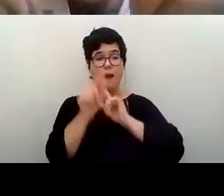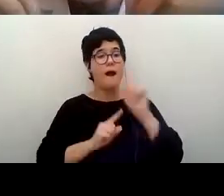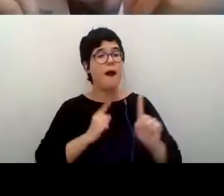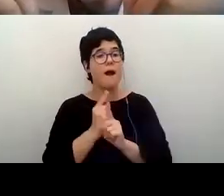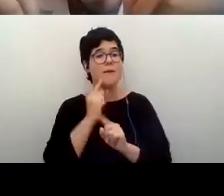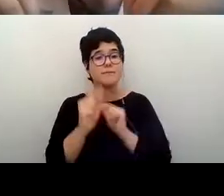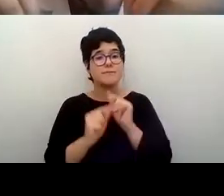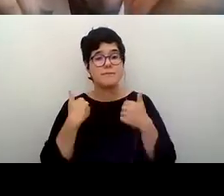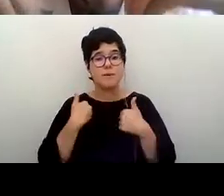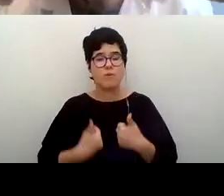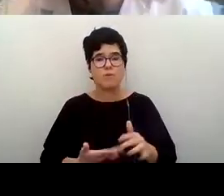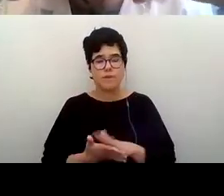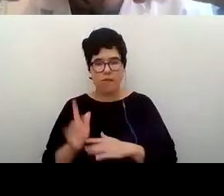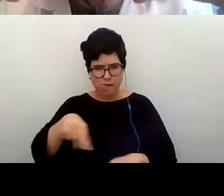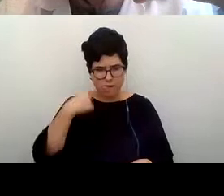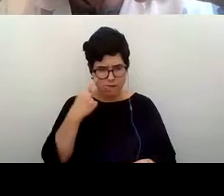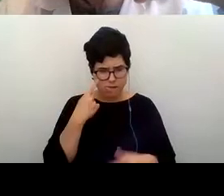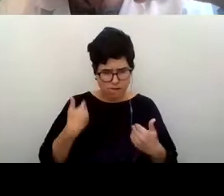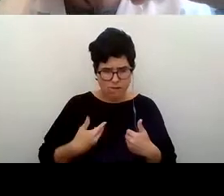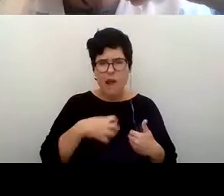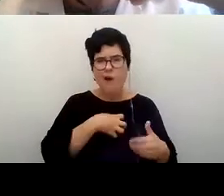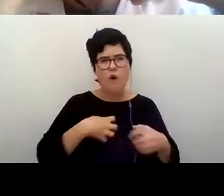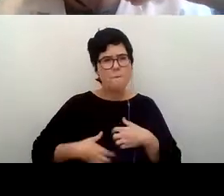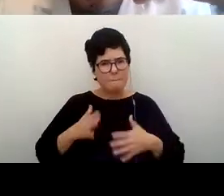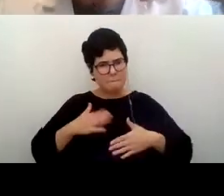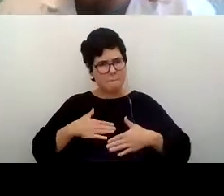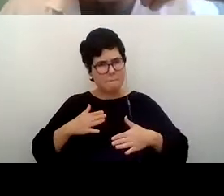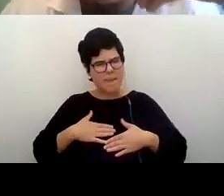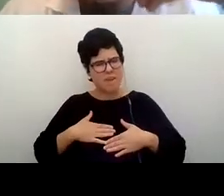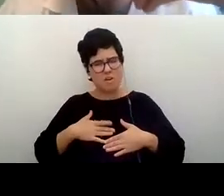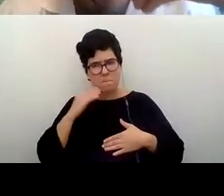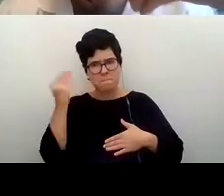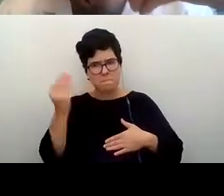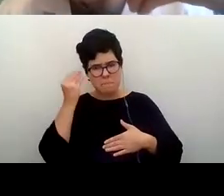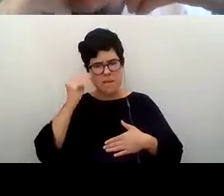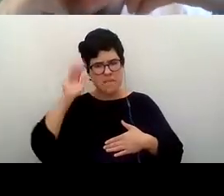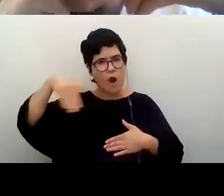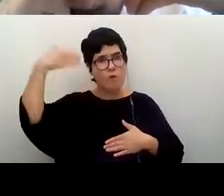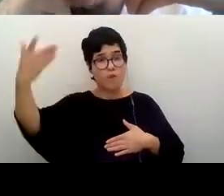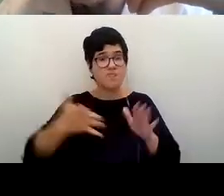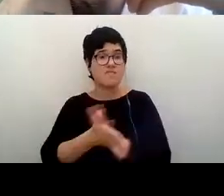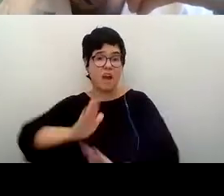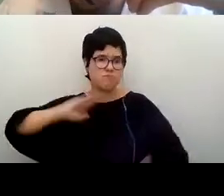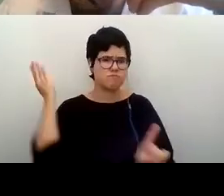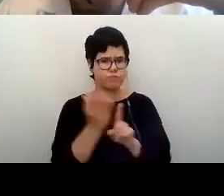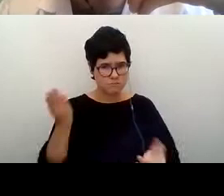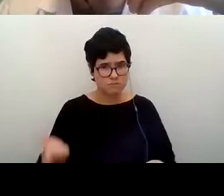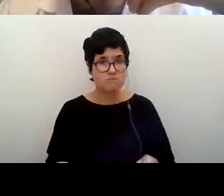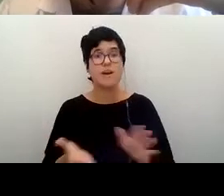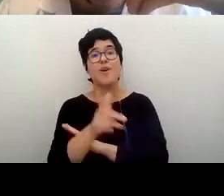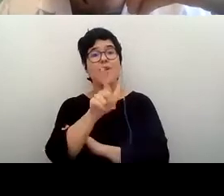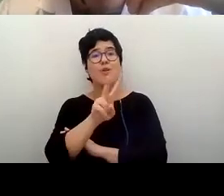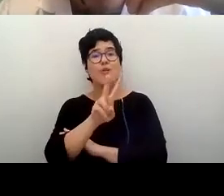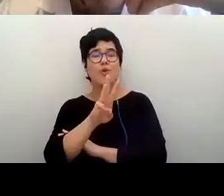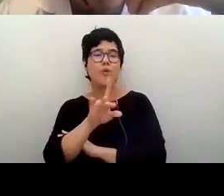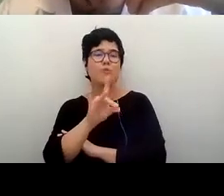estructuras propias entienden que son ajenas y las atacan. Entonces, el lupus es una de ellas, la artritis reumatoide es